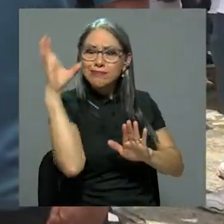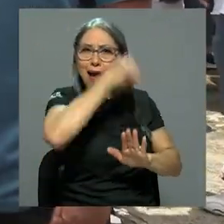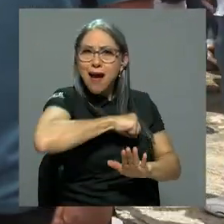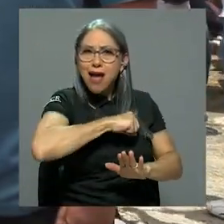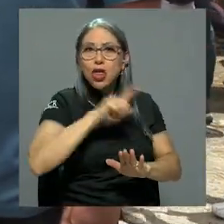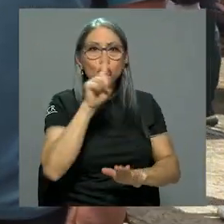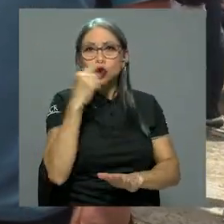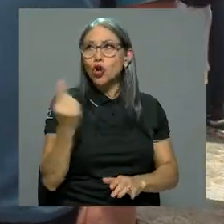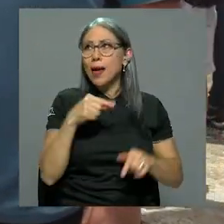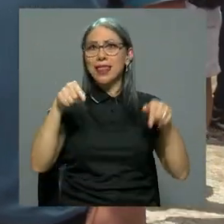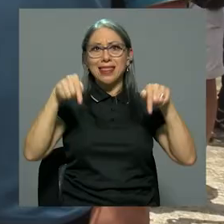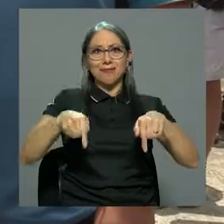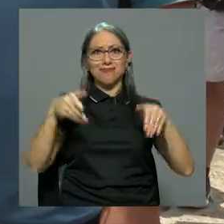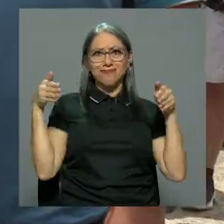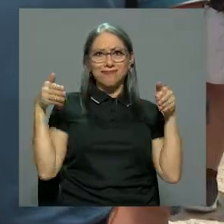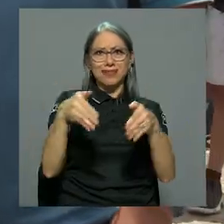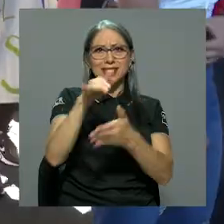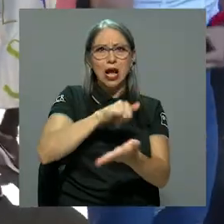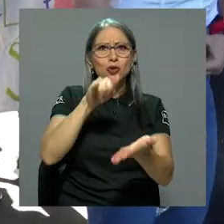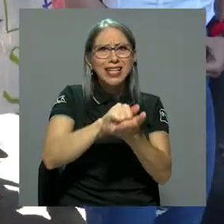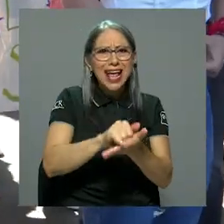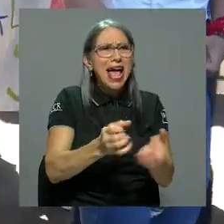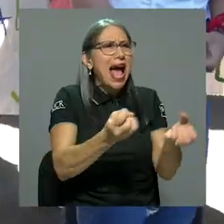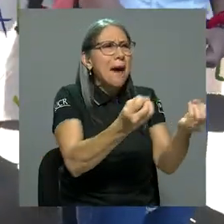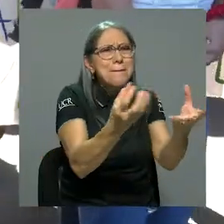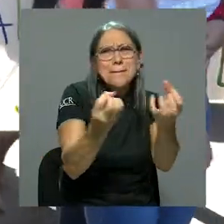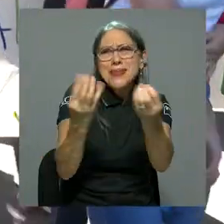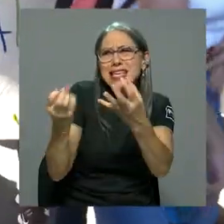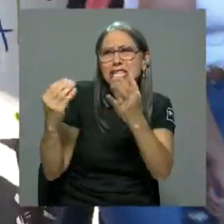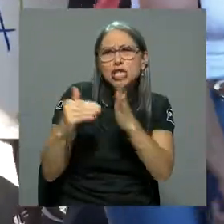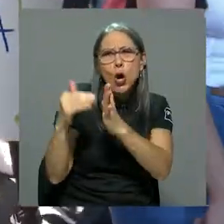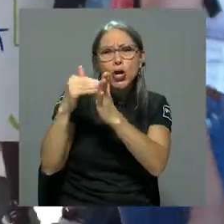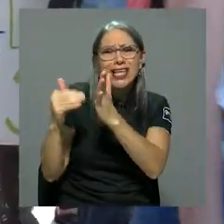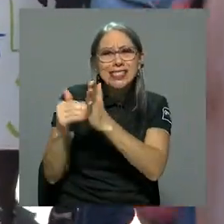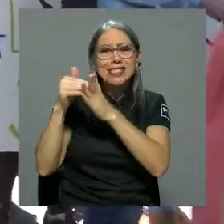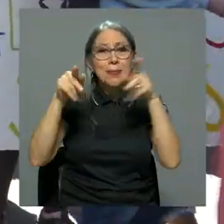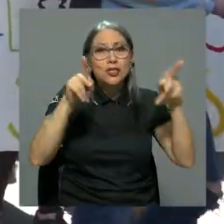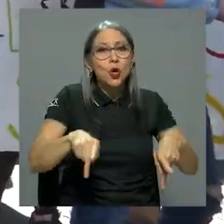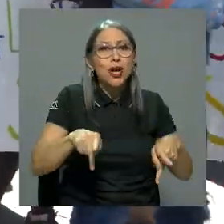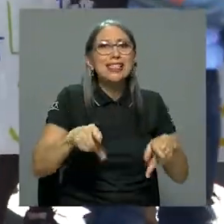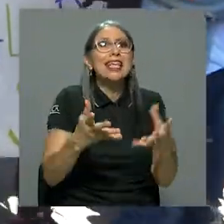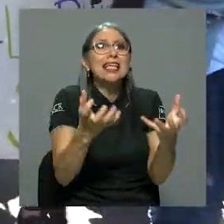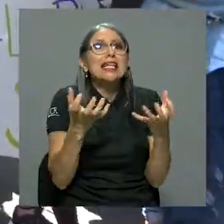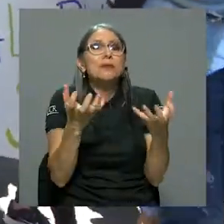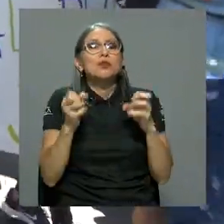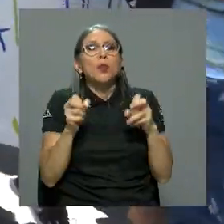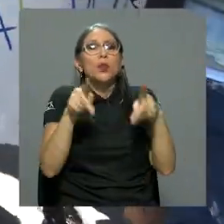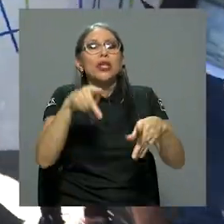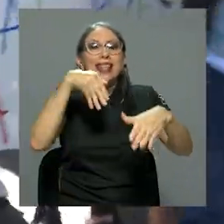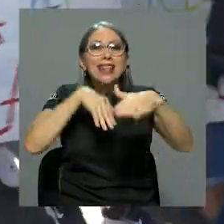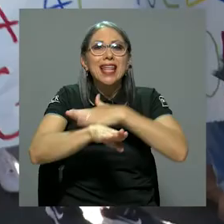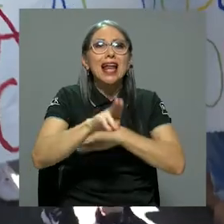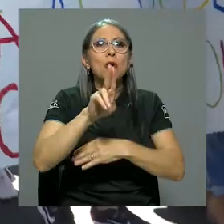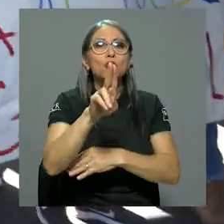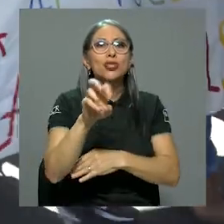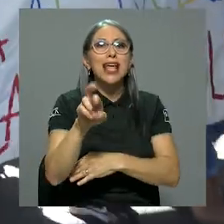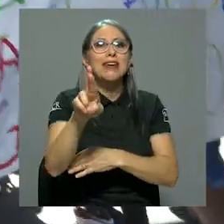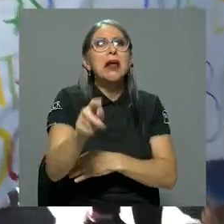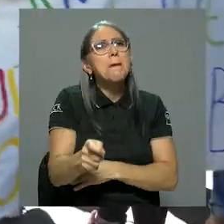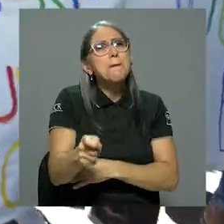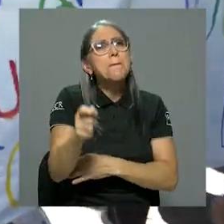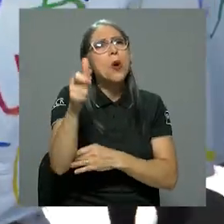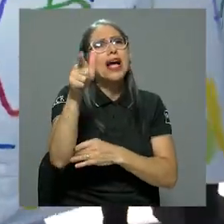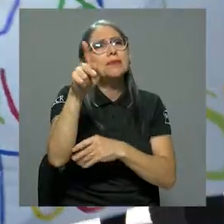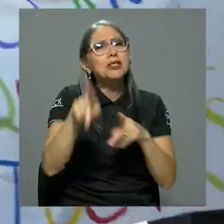que supieran que no es una cuestión solo acá en San José. Habemos millones de personas que optamos por la oportunidad de entrar a la UCR, muy